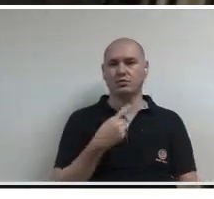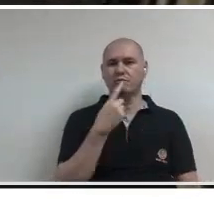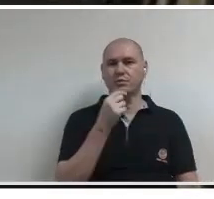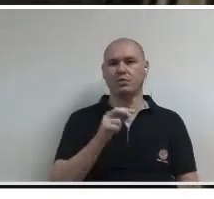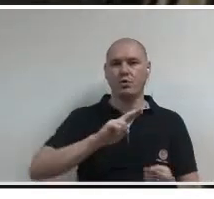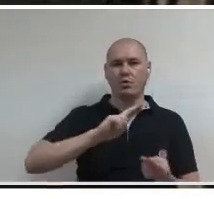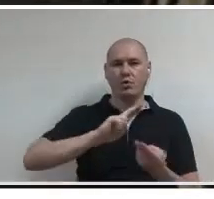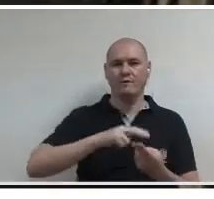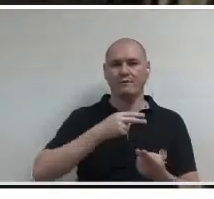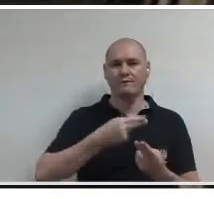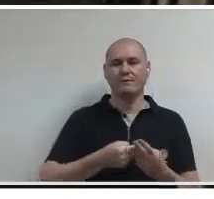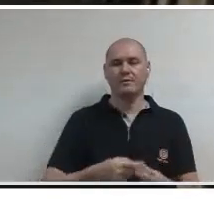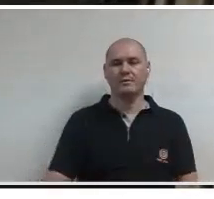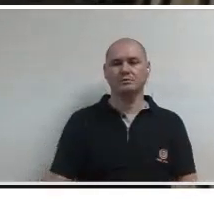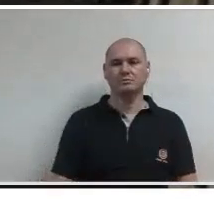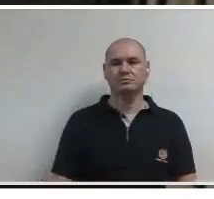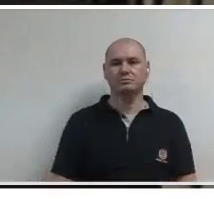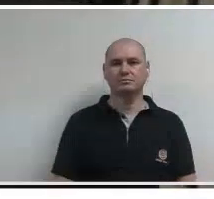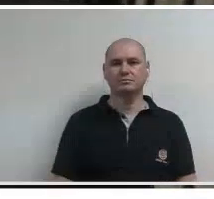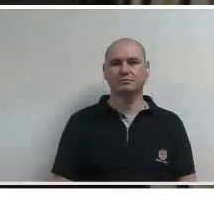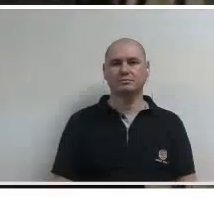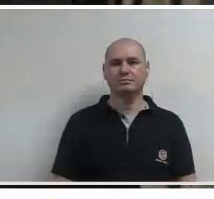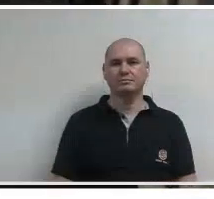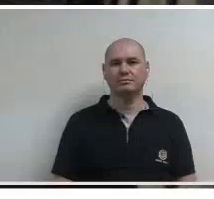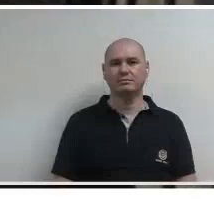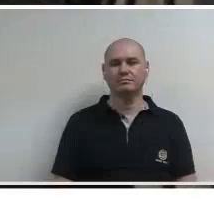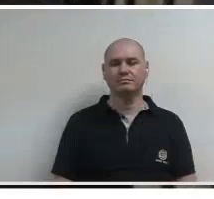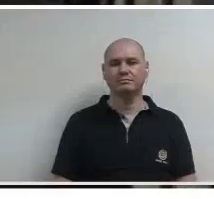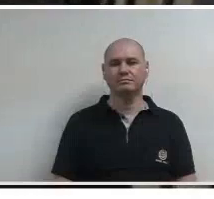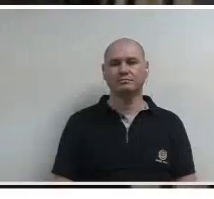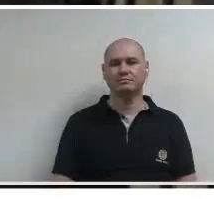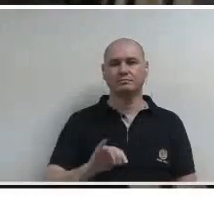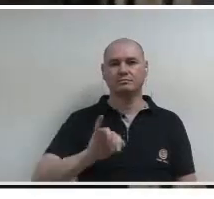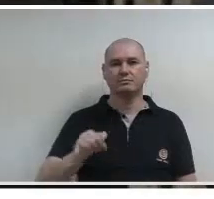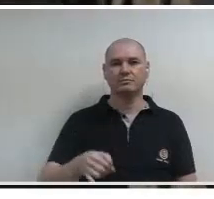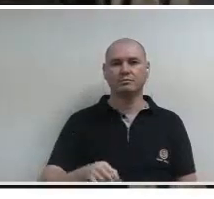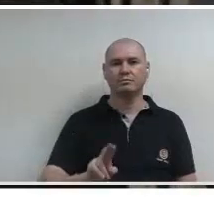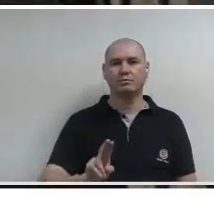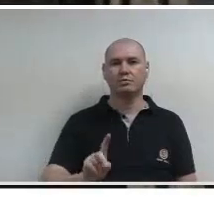Habí, yo, con ambas eres, ayer urejina, oña confirma, jangua, defensora